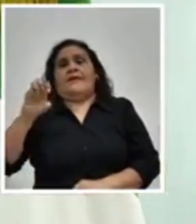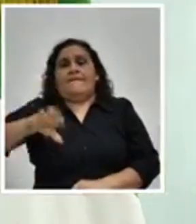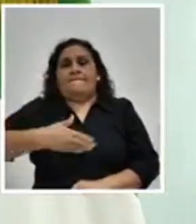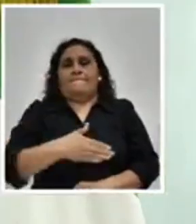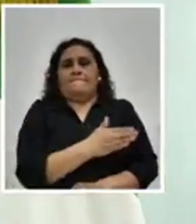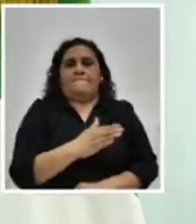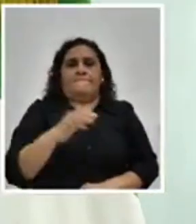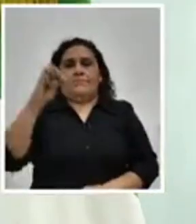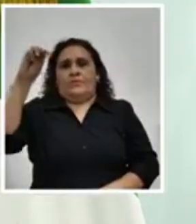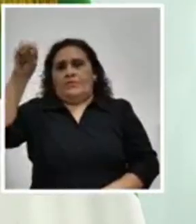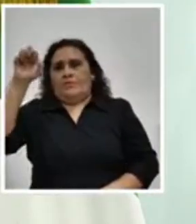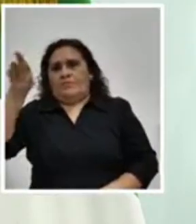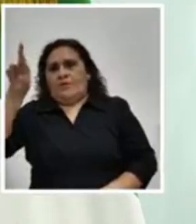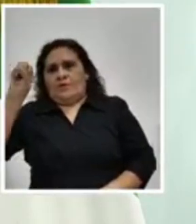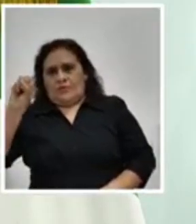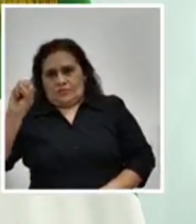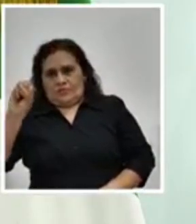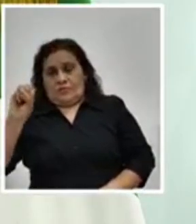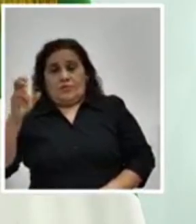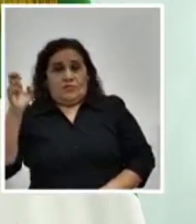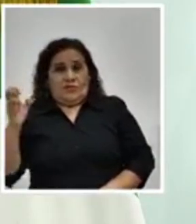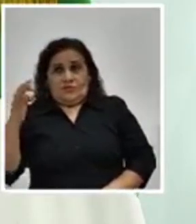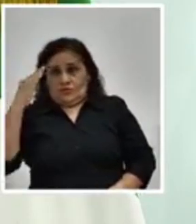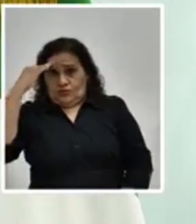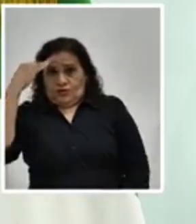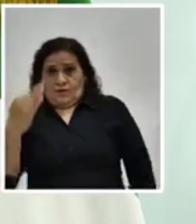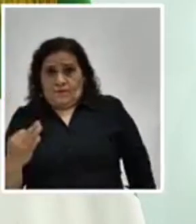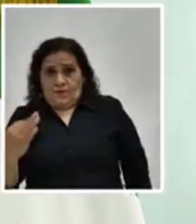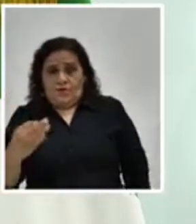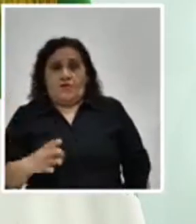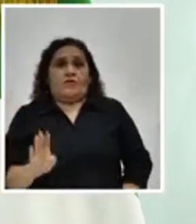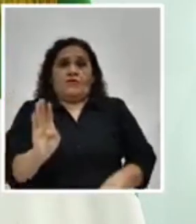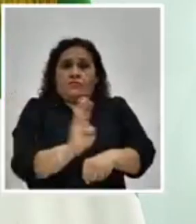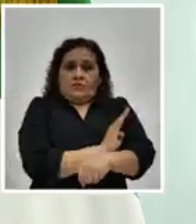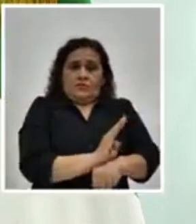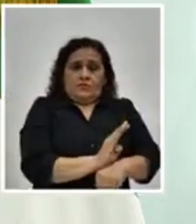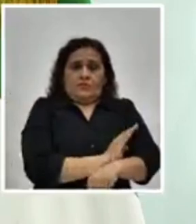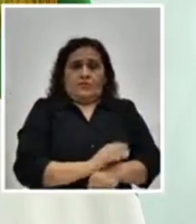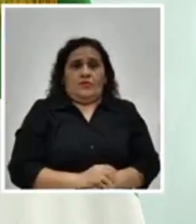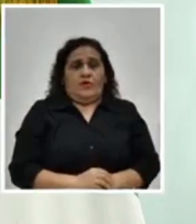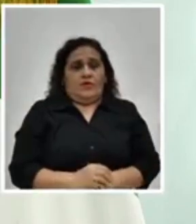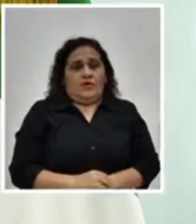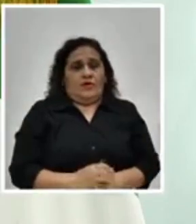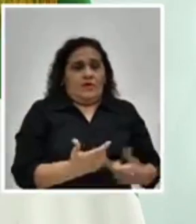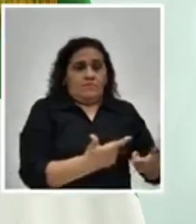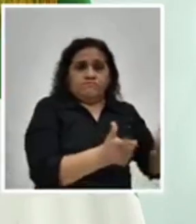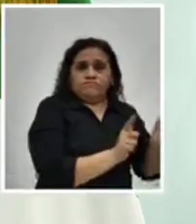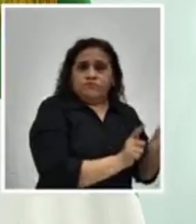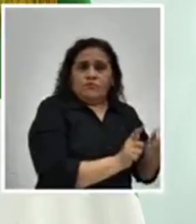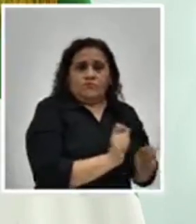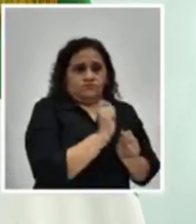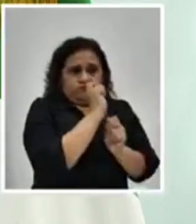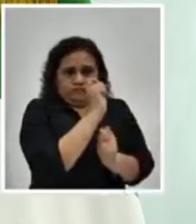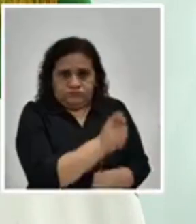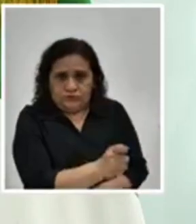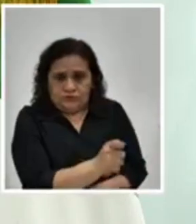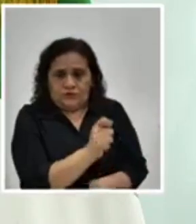ello que durante estos periodos se benefició a un amplio sector pesquero, como lo